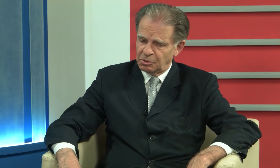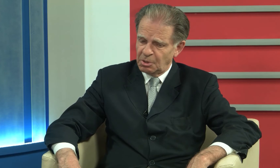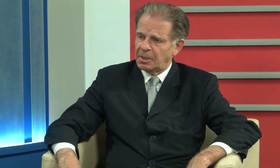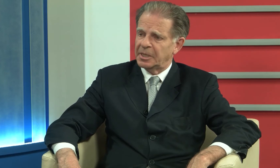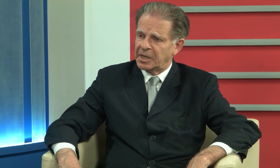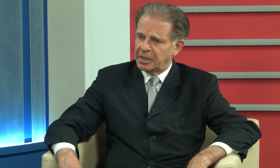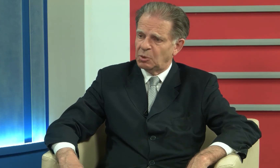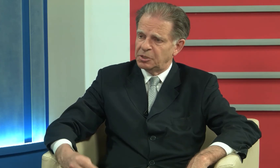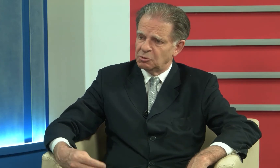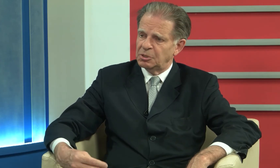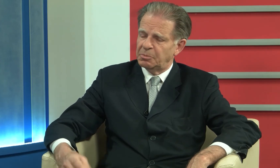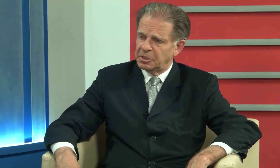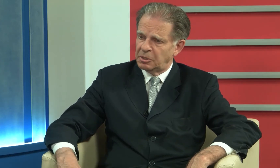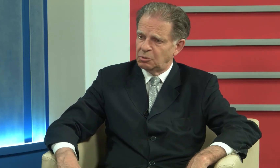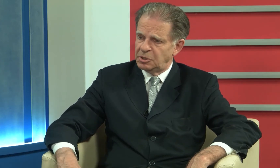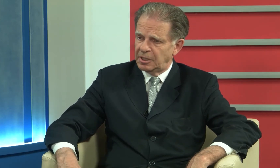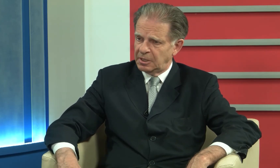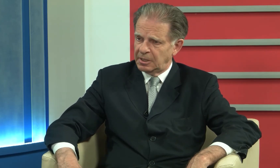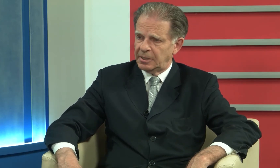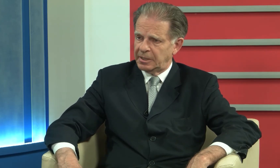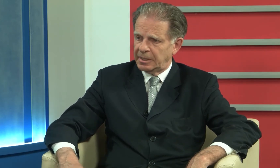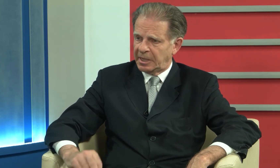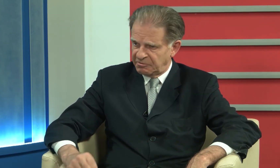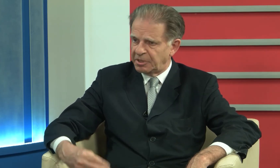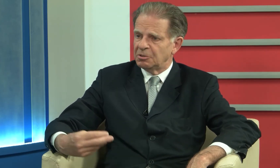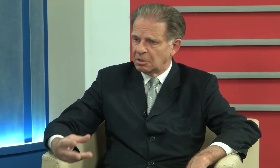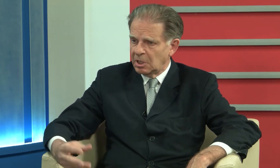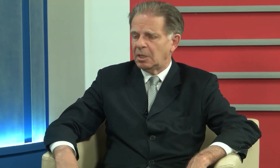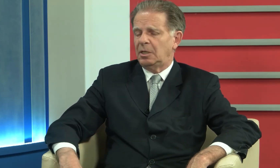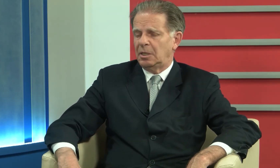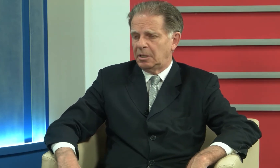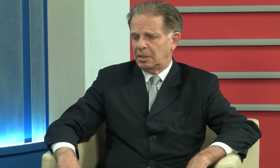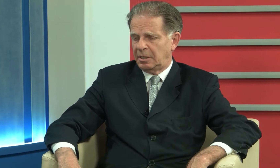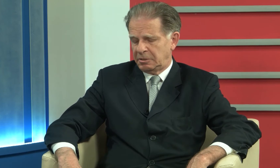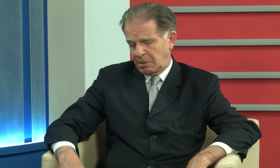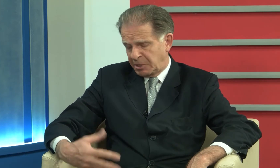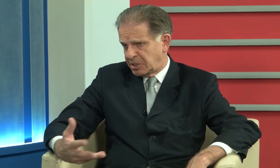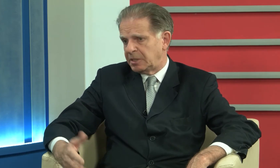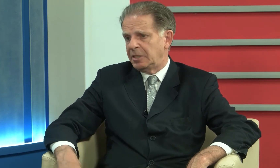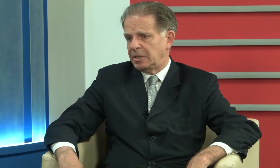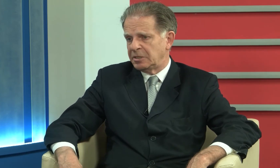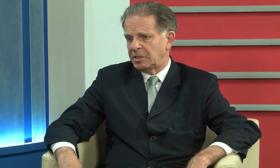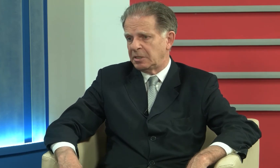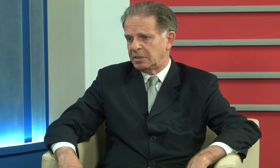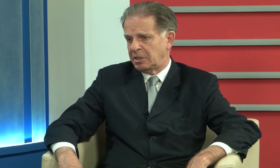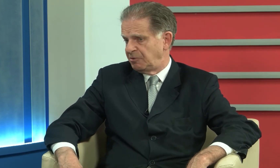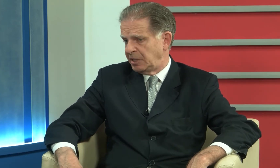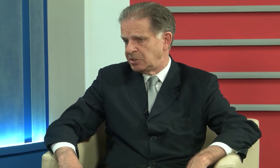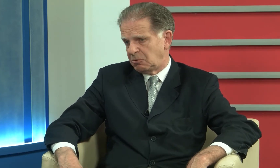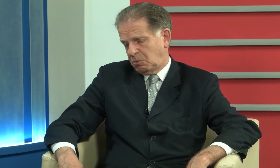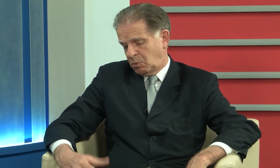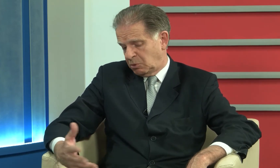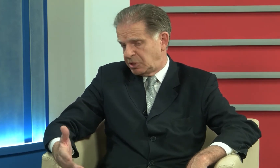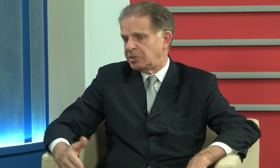Precisamente cuando yo hablaba de que cada juez tiene su independencia judicial, en cada fallo se expresa esa